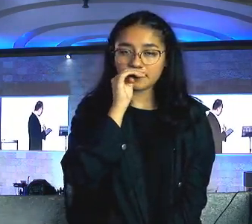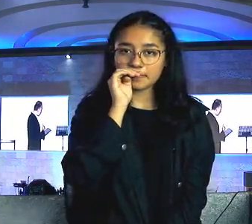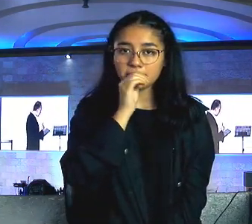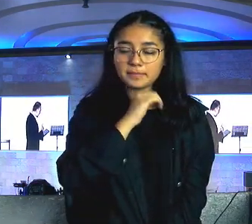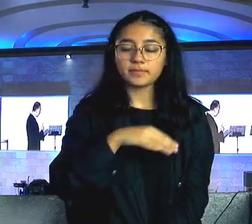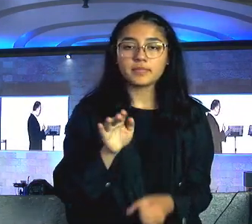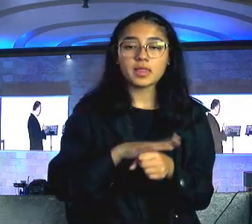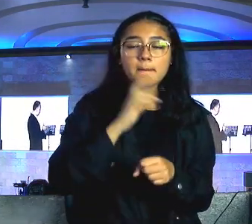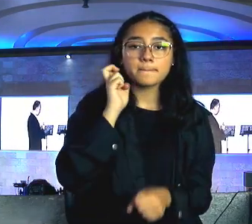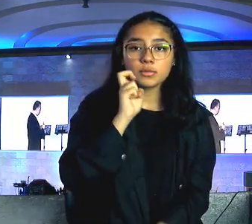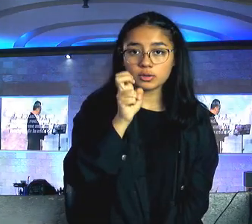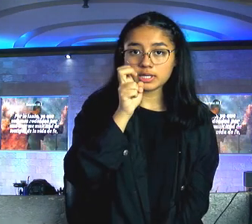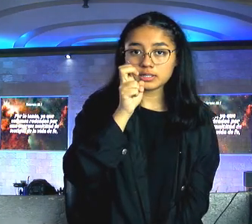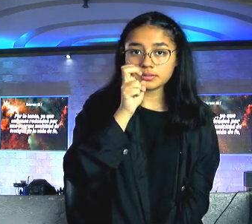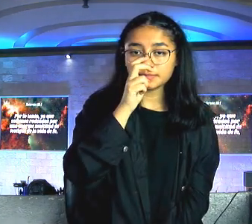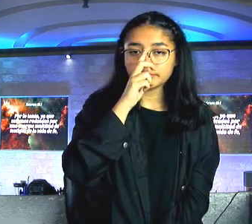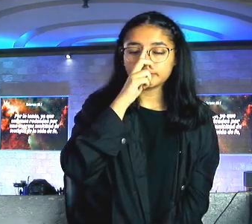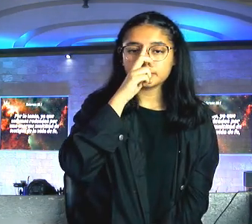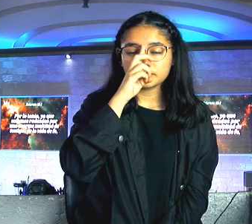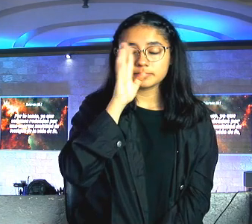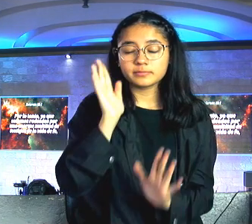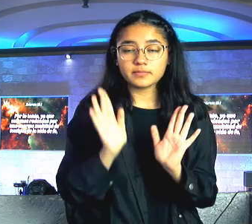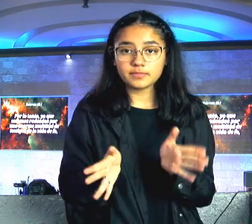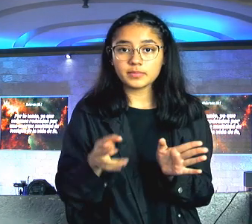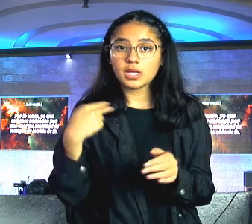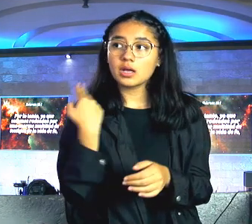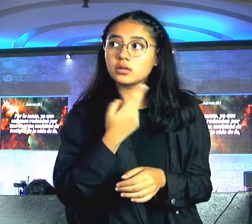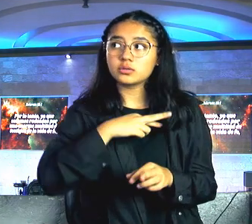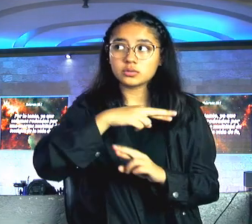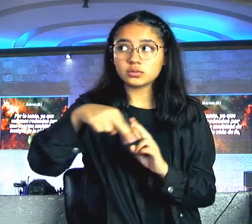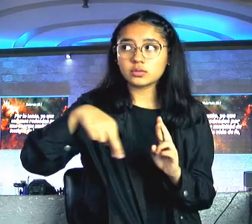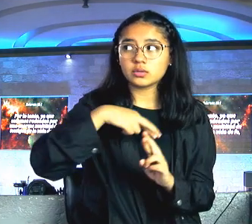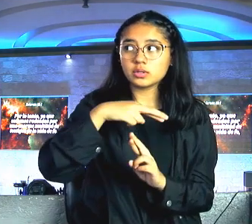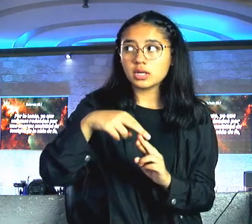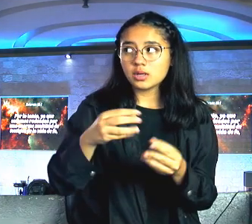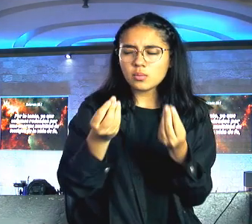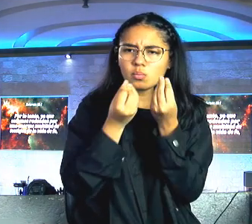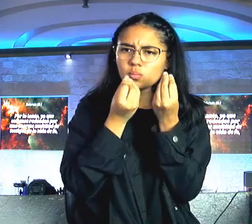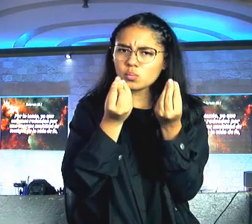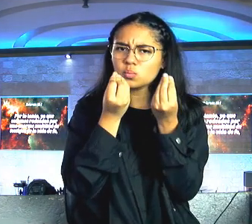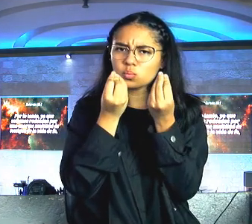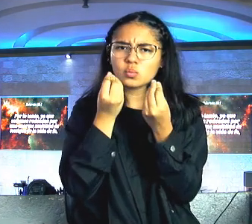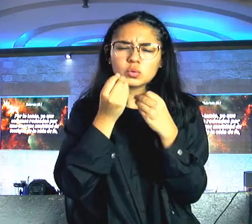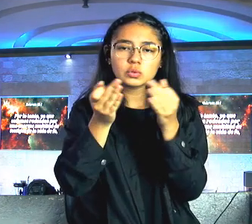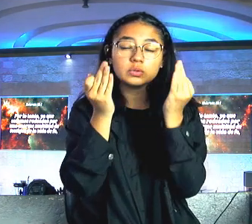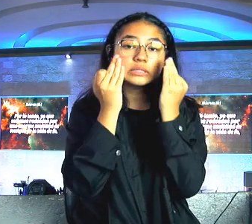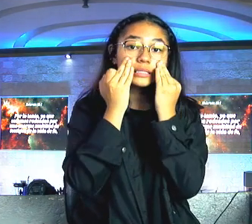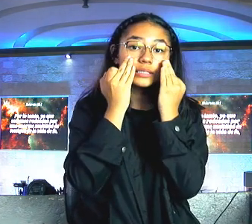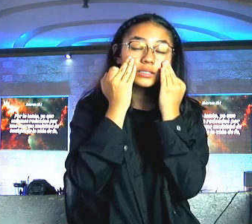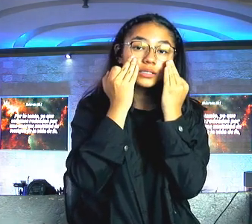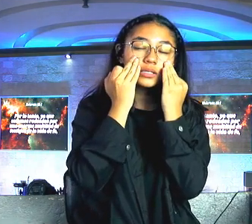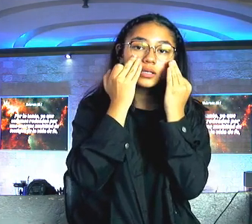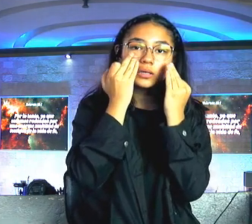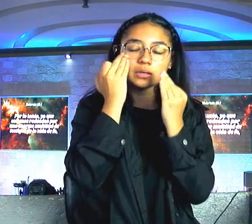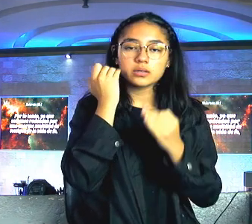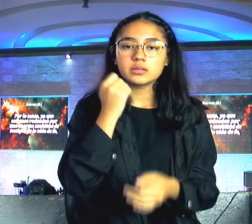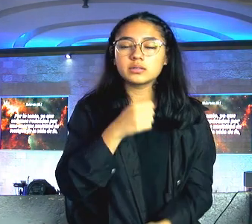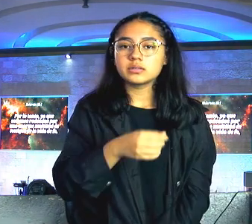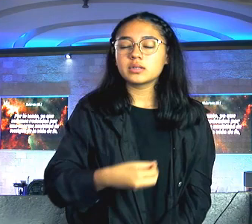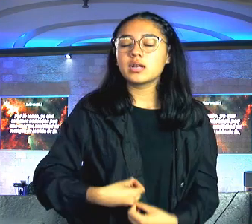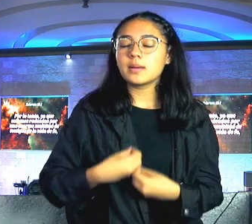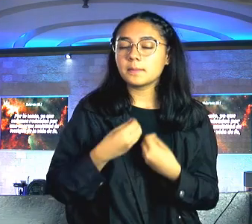lo tanto, ya que estamos rodeados de una enorme multitud de testigos de la vida de la